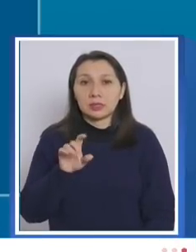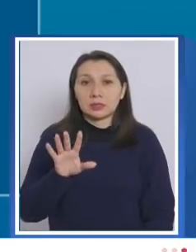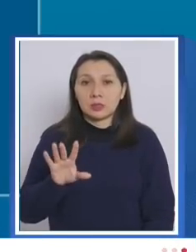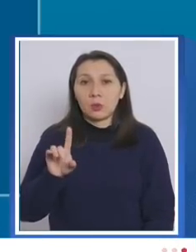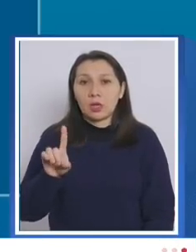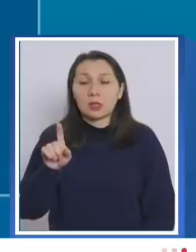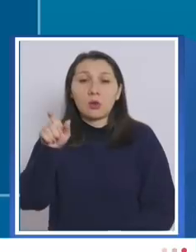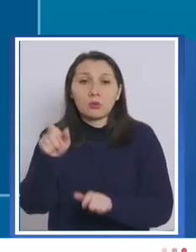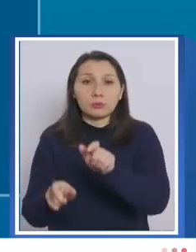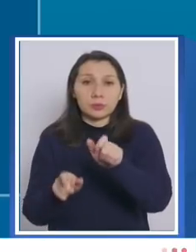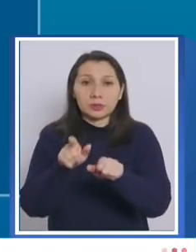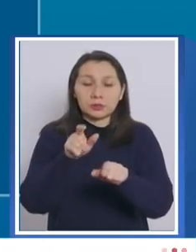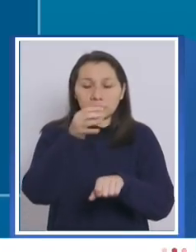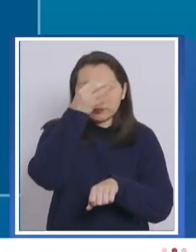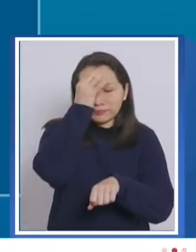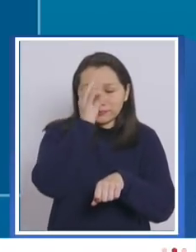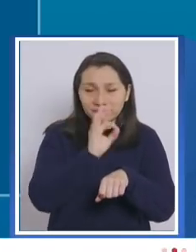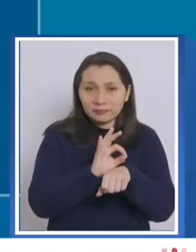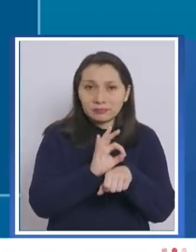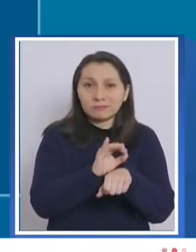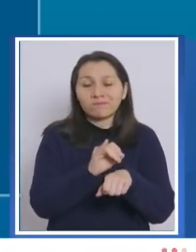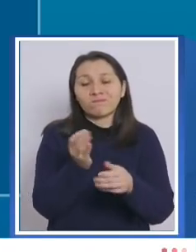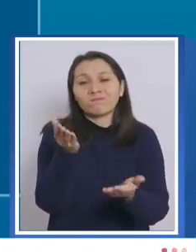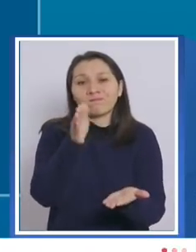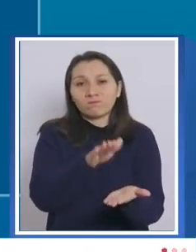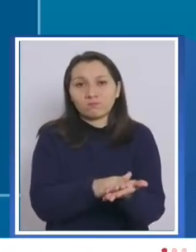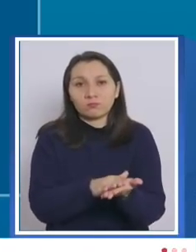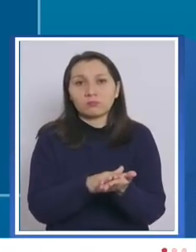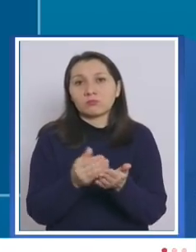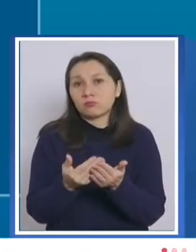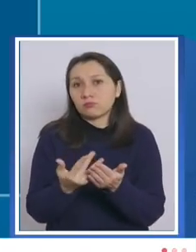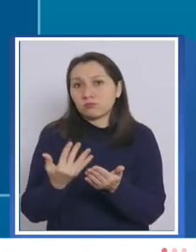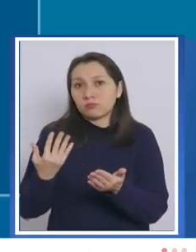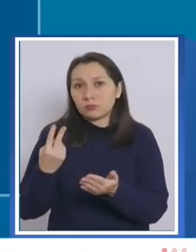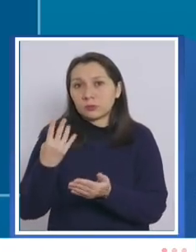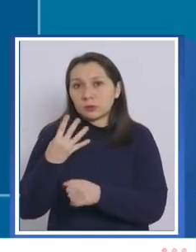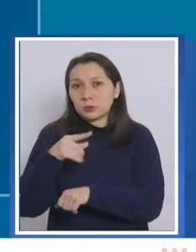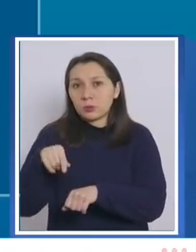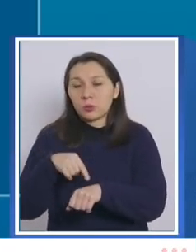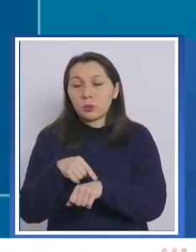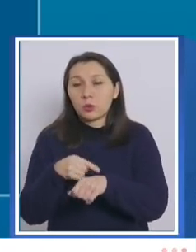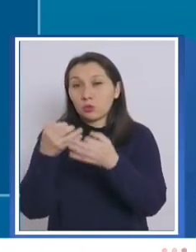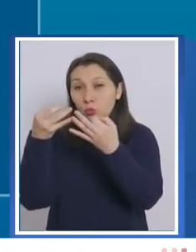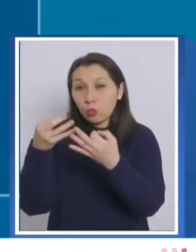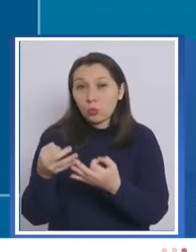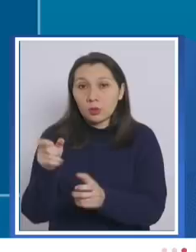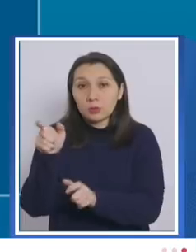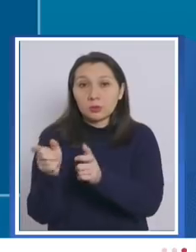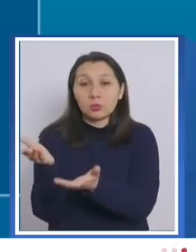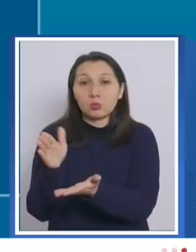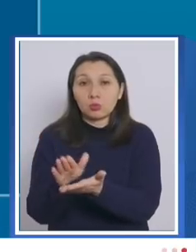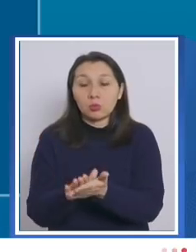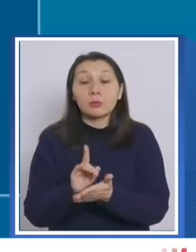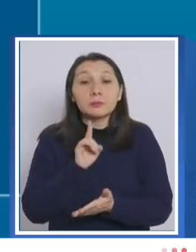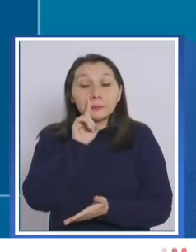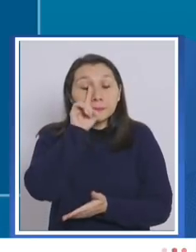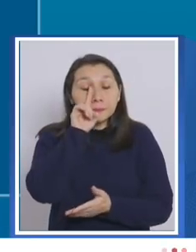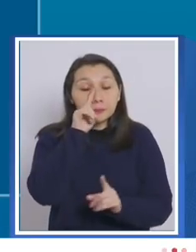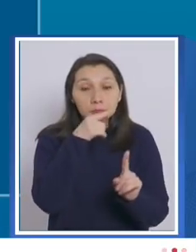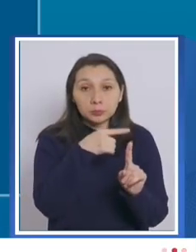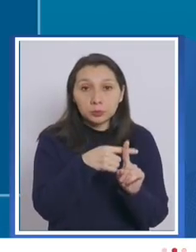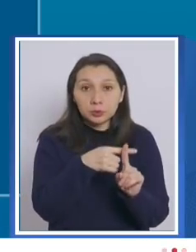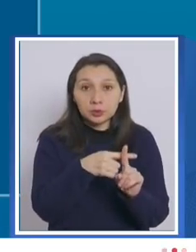151 pacientes fallecidos en las últimas 24 horas, con lo cual el total de pacientes fallecidos con PCR